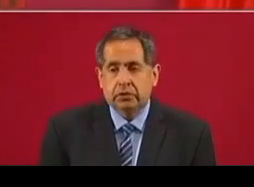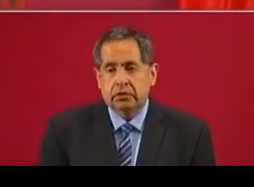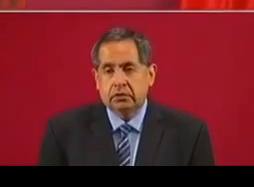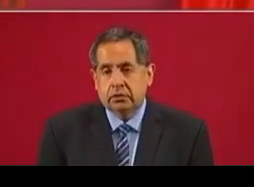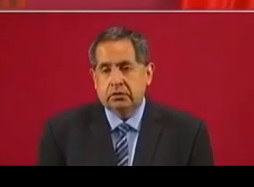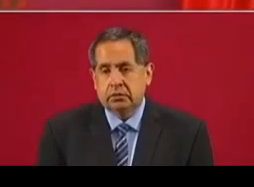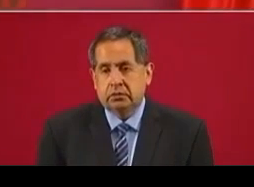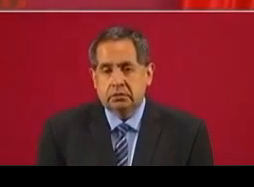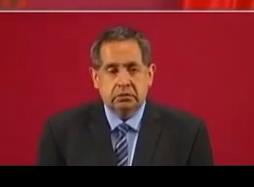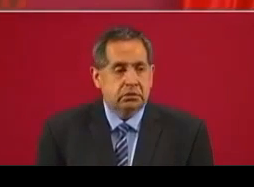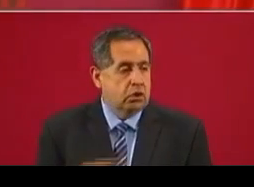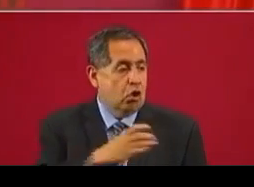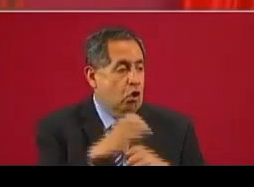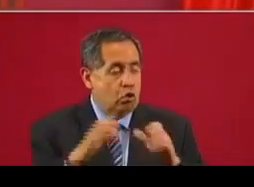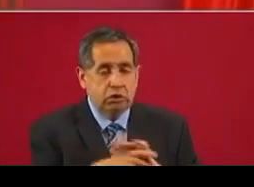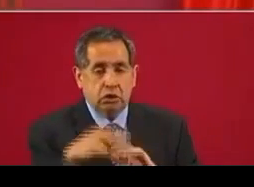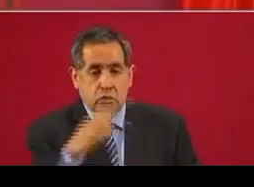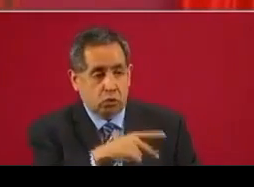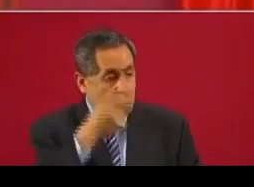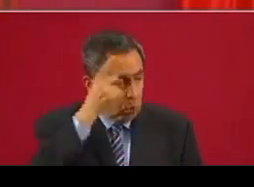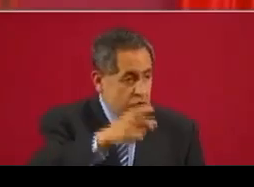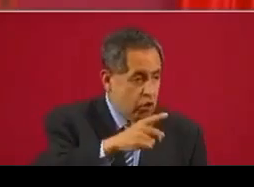extinción de dominio